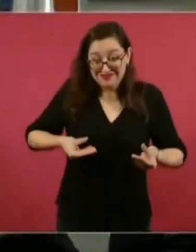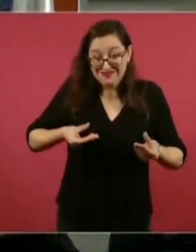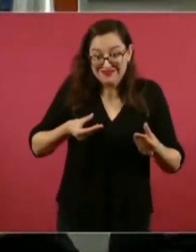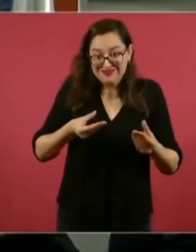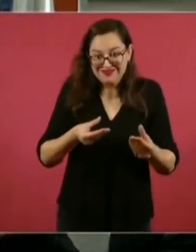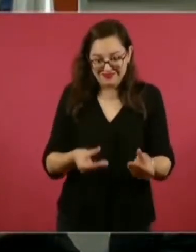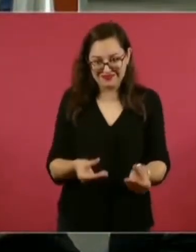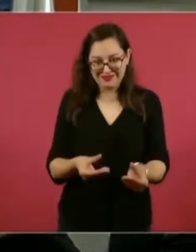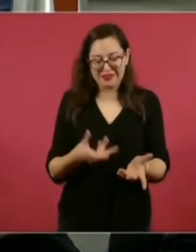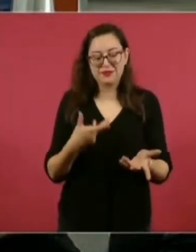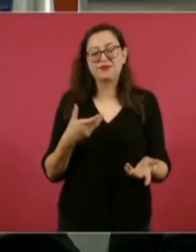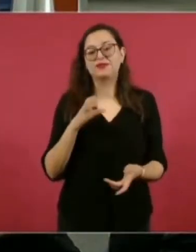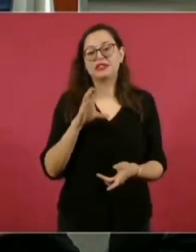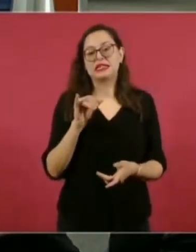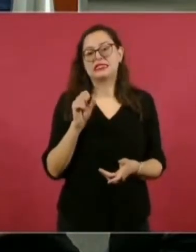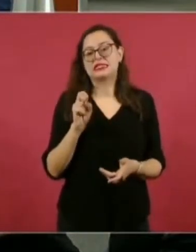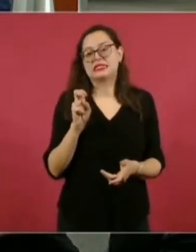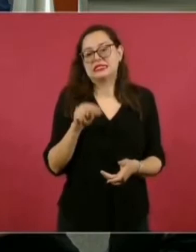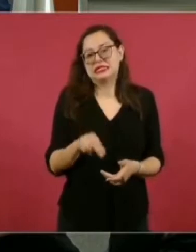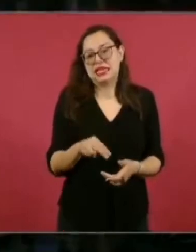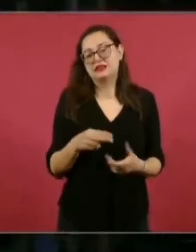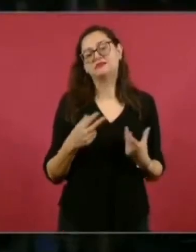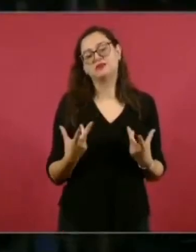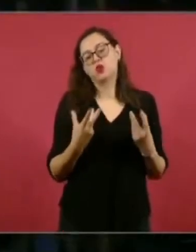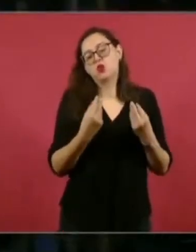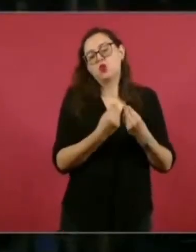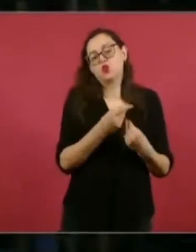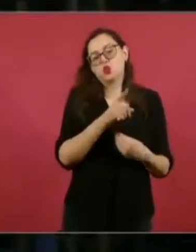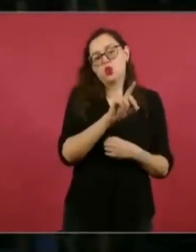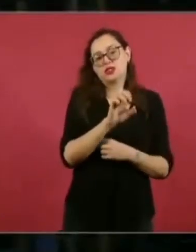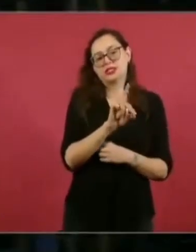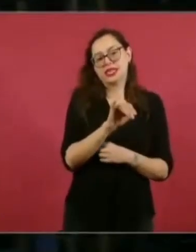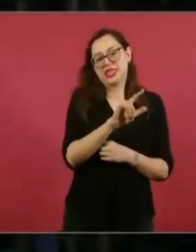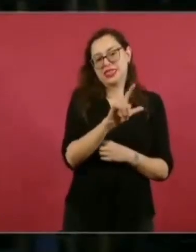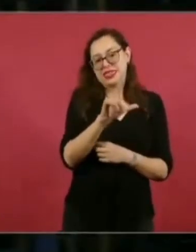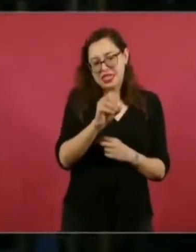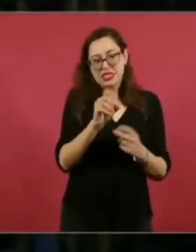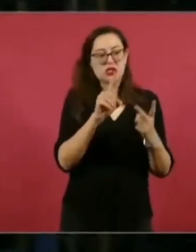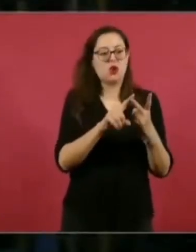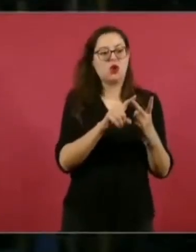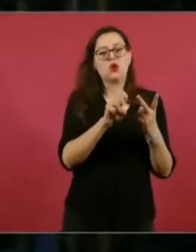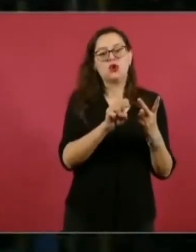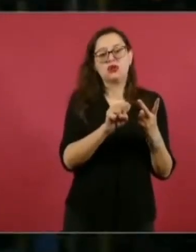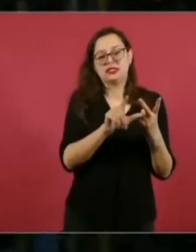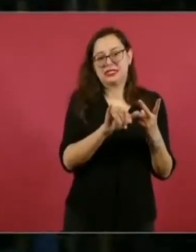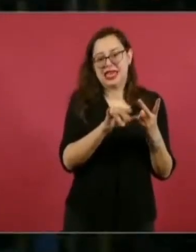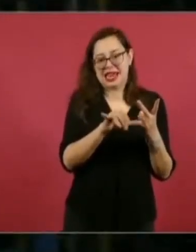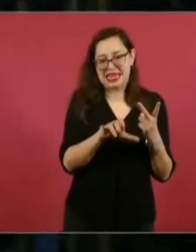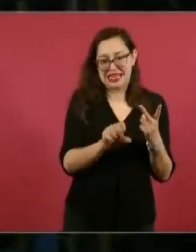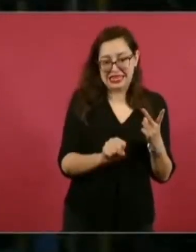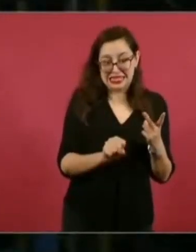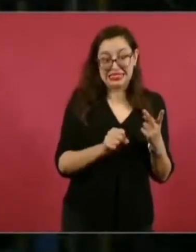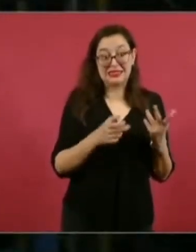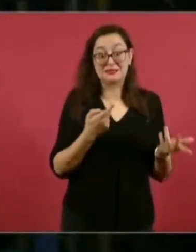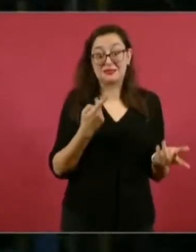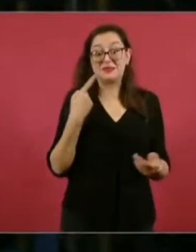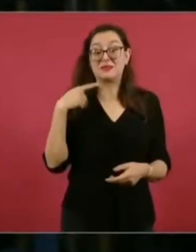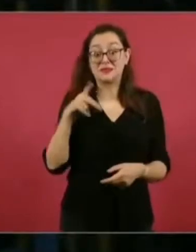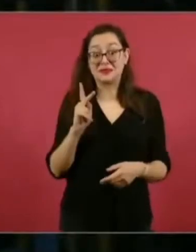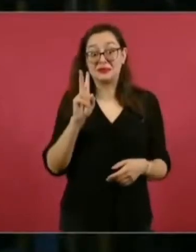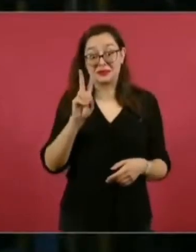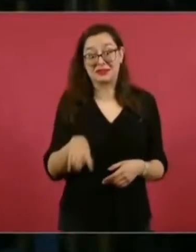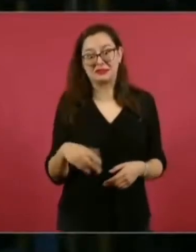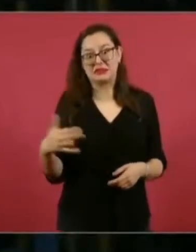el CISEN de los tiempos de Ernesto Zedillo, de Carlos Salinas y más atrás. Eso, pero llegó